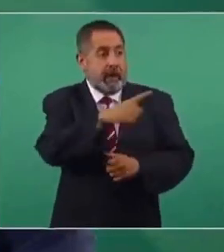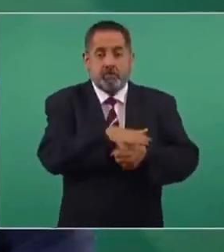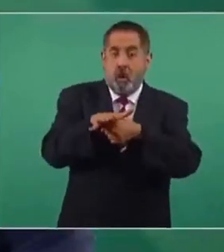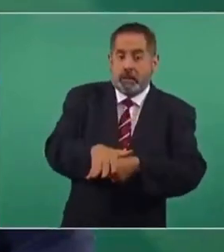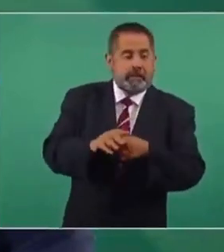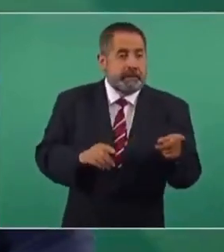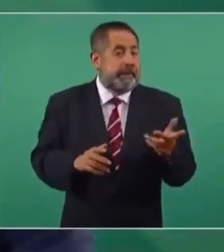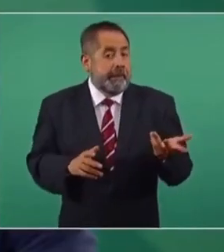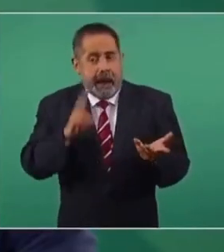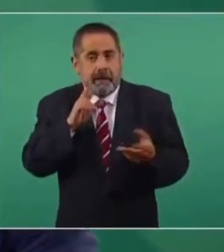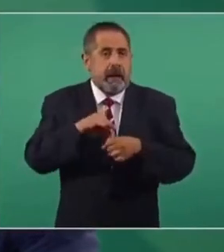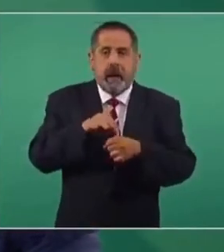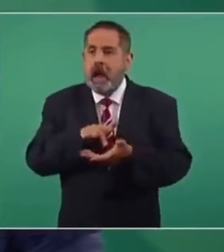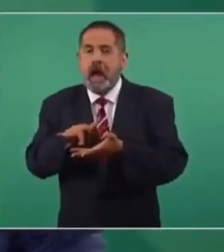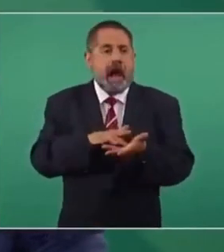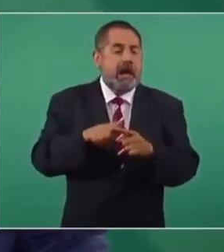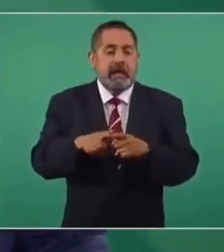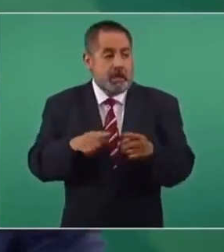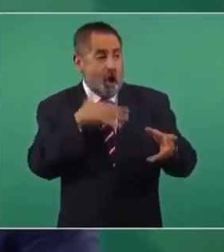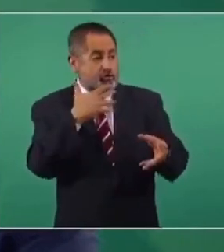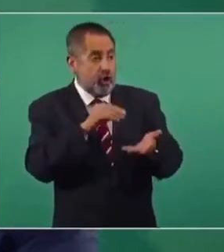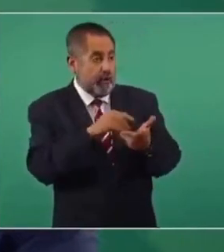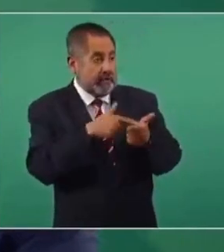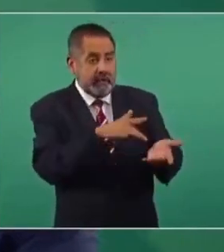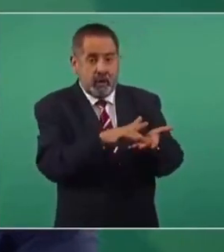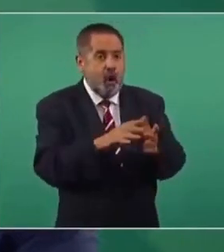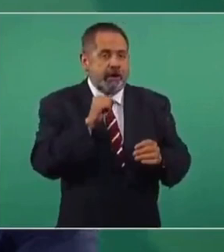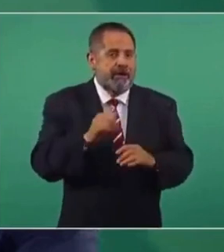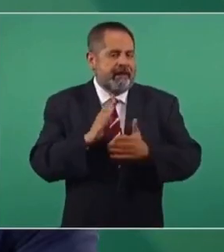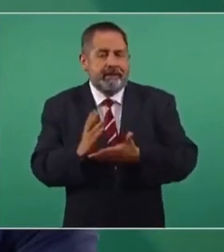opresores. Si iba a seguir apoyando a la corrupción,